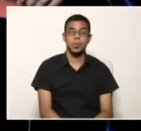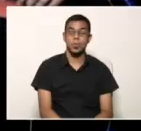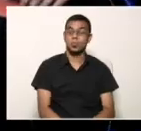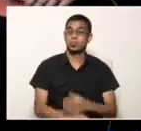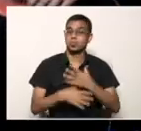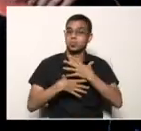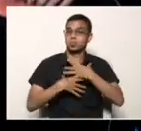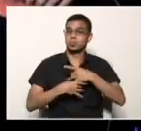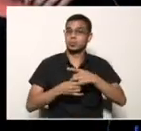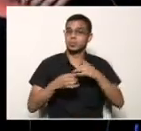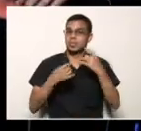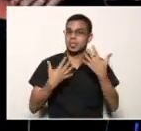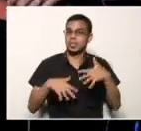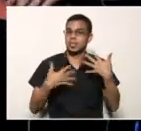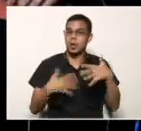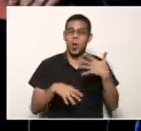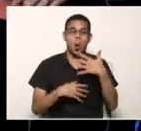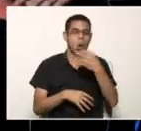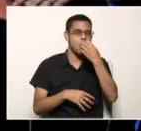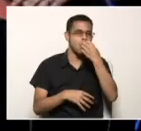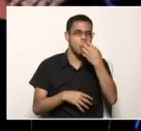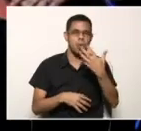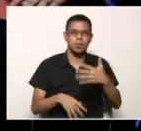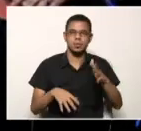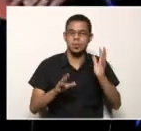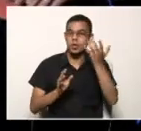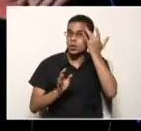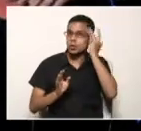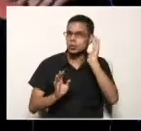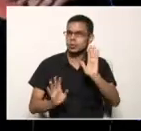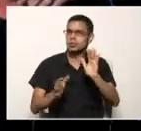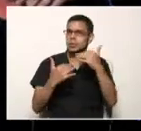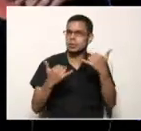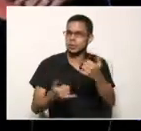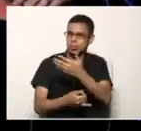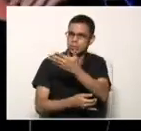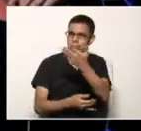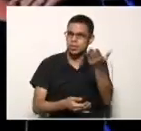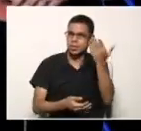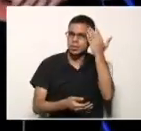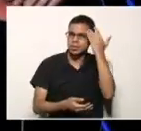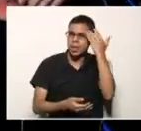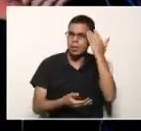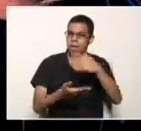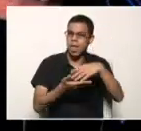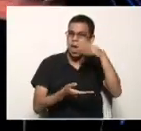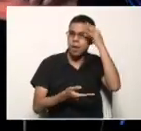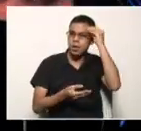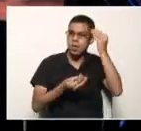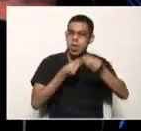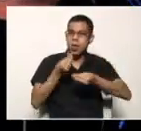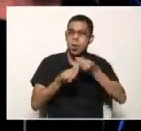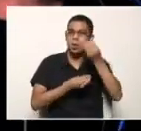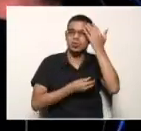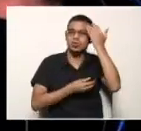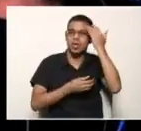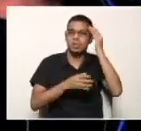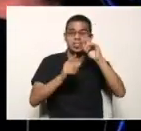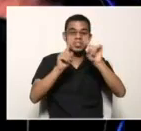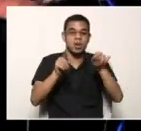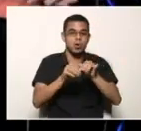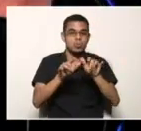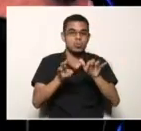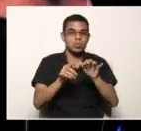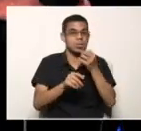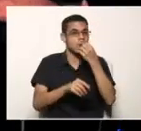Interesante tutorial, esperamos que con estas indicaciones puedan identificar el por qué su PC no presenta video, cosa que es muy útil en estos tiempos